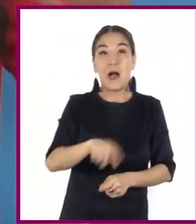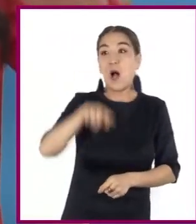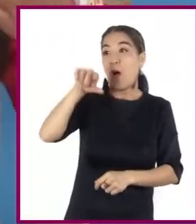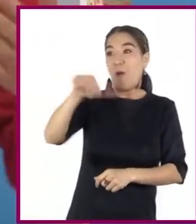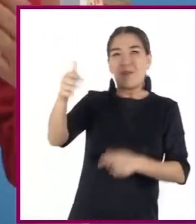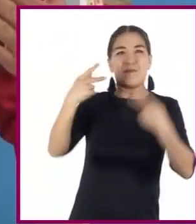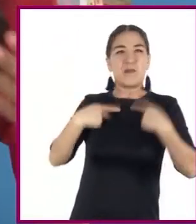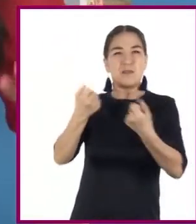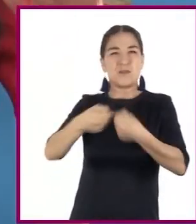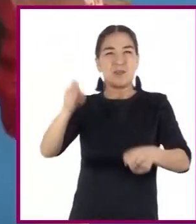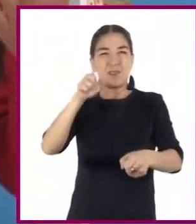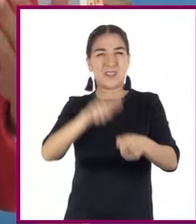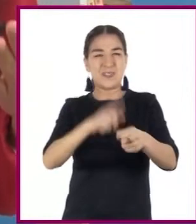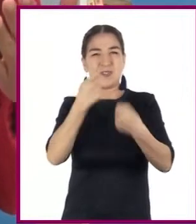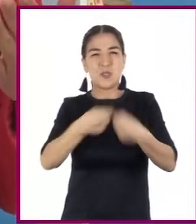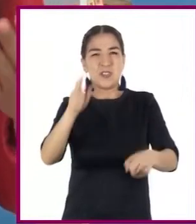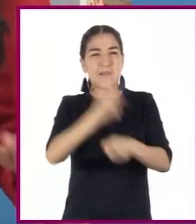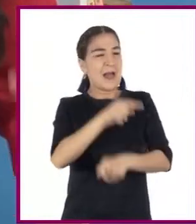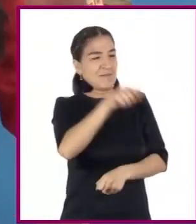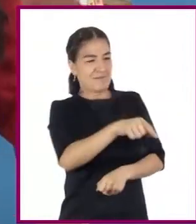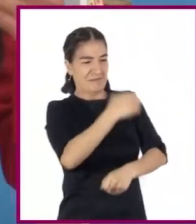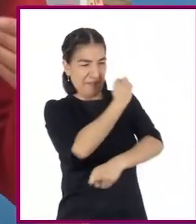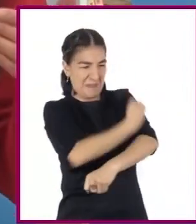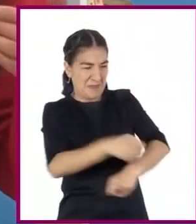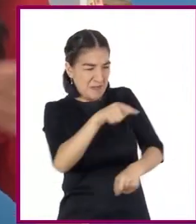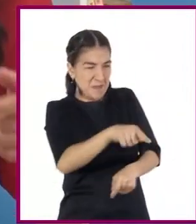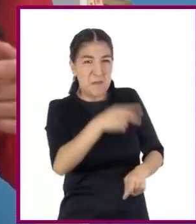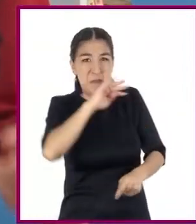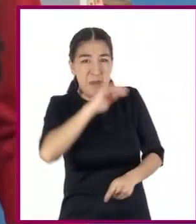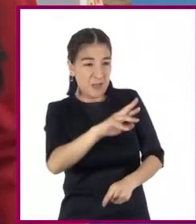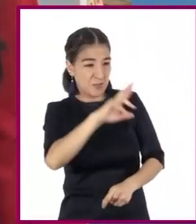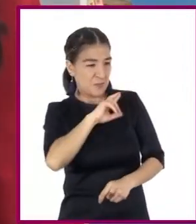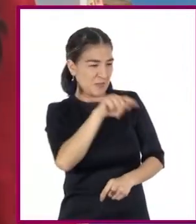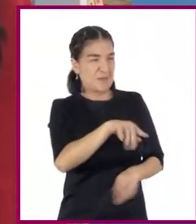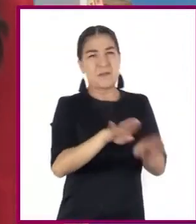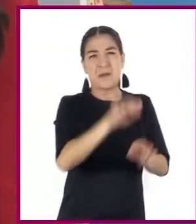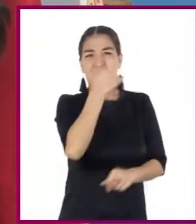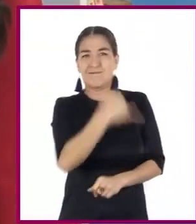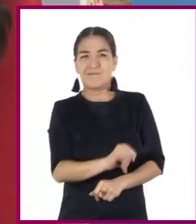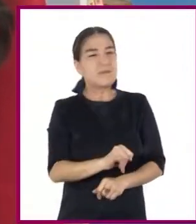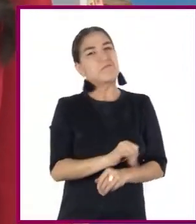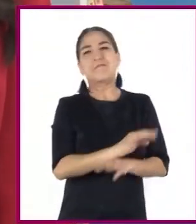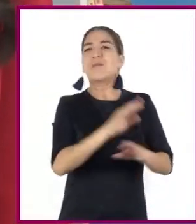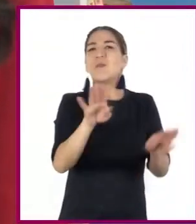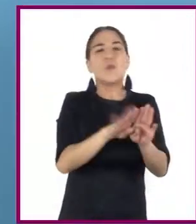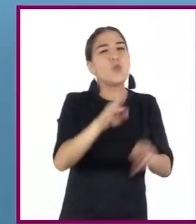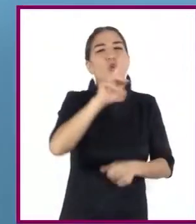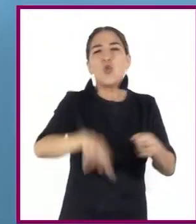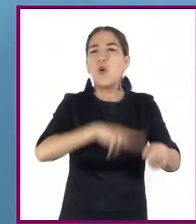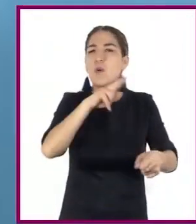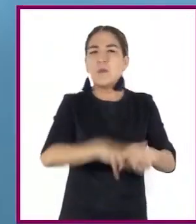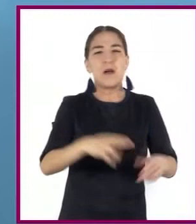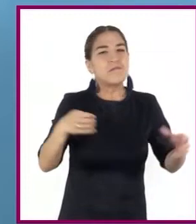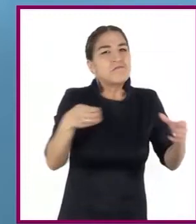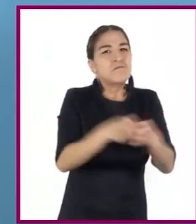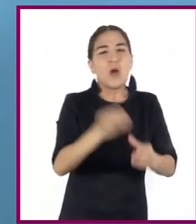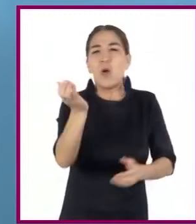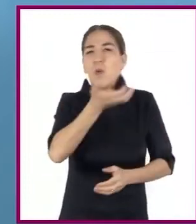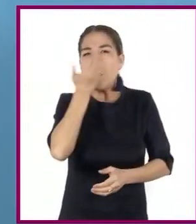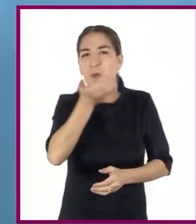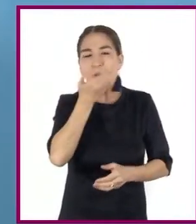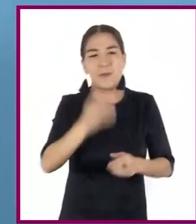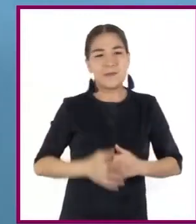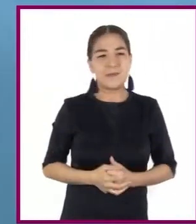otros, provocando una variación en lo que se debe y se desea hacer. Así es,